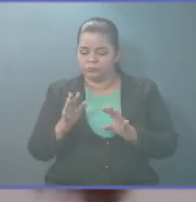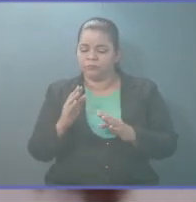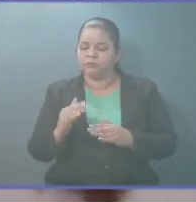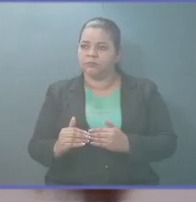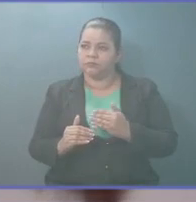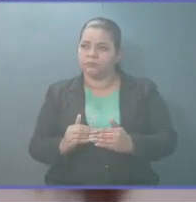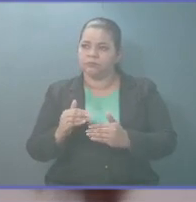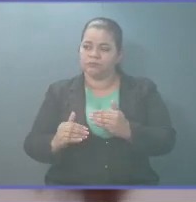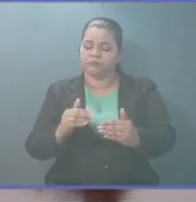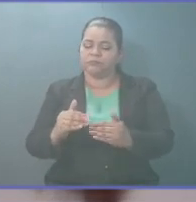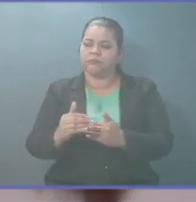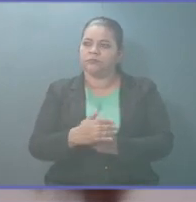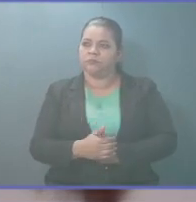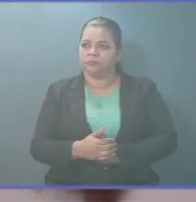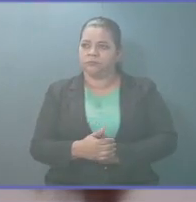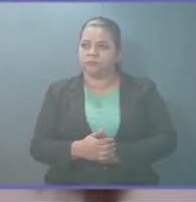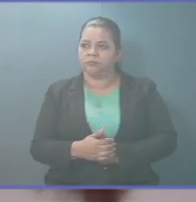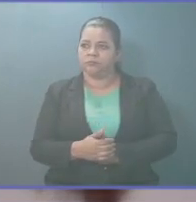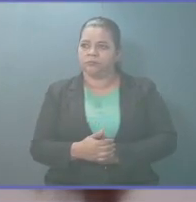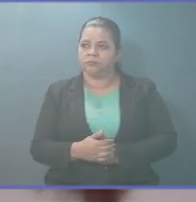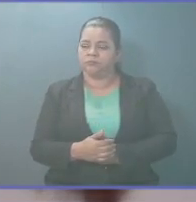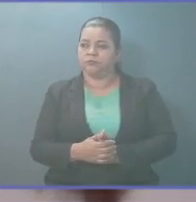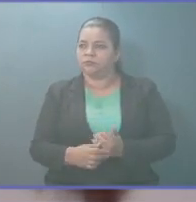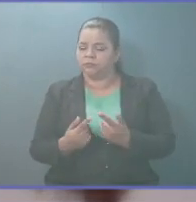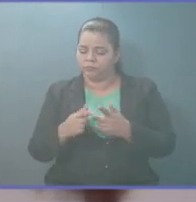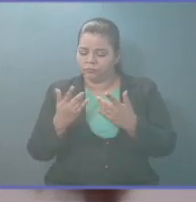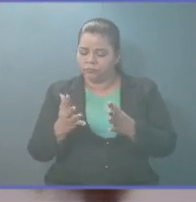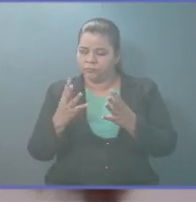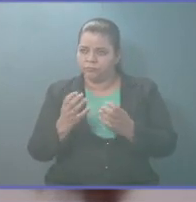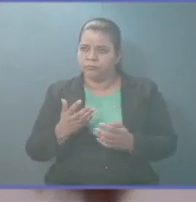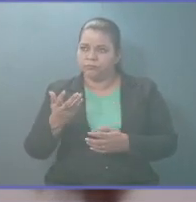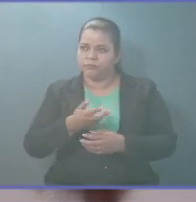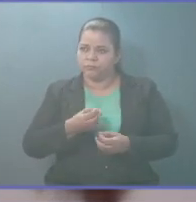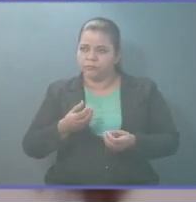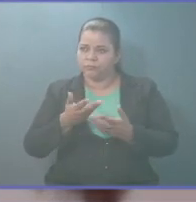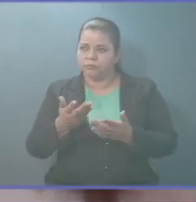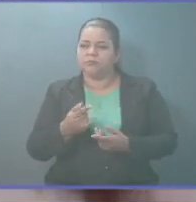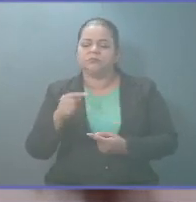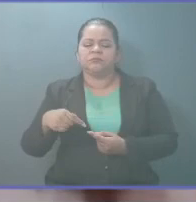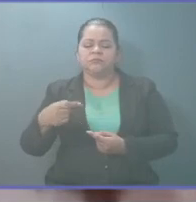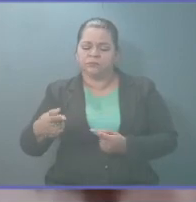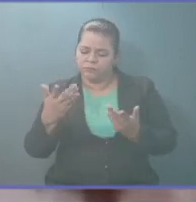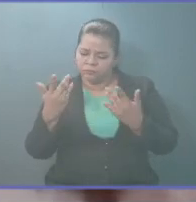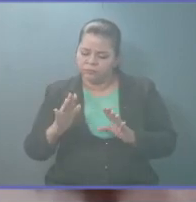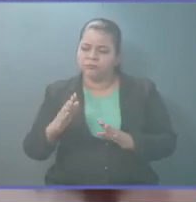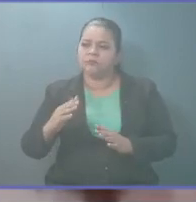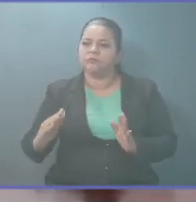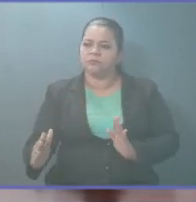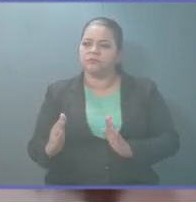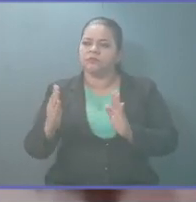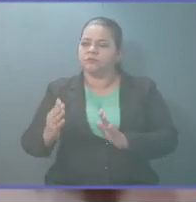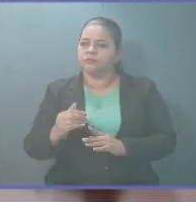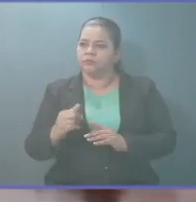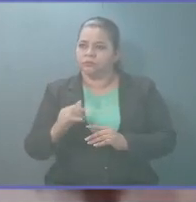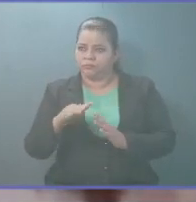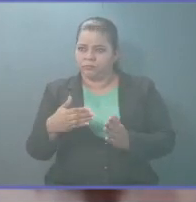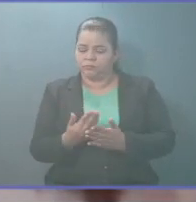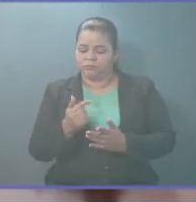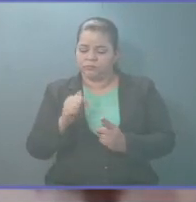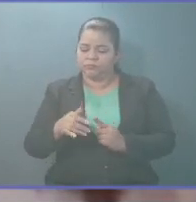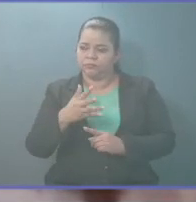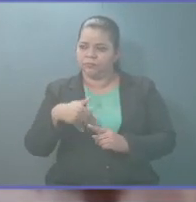producido. Solo para título ilustrativo, cuando se tiene la obligación legal de afrontarlos, por ejemplo, los policías,